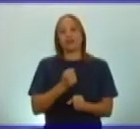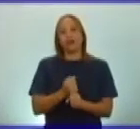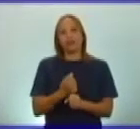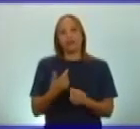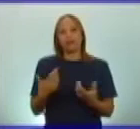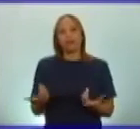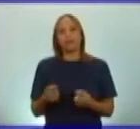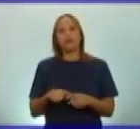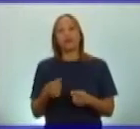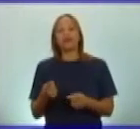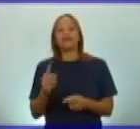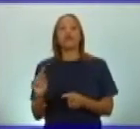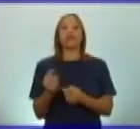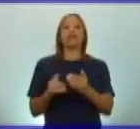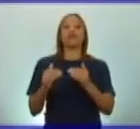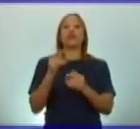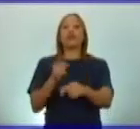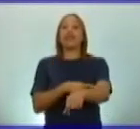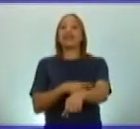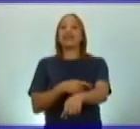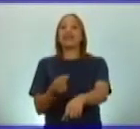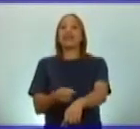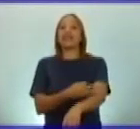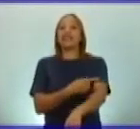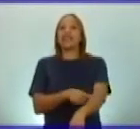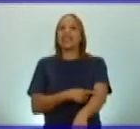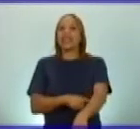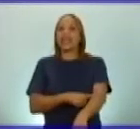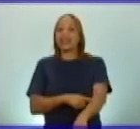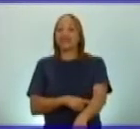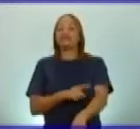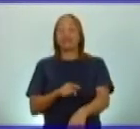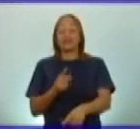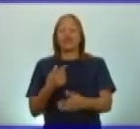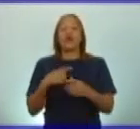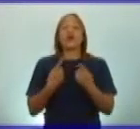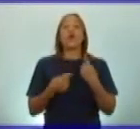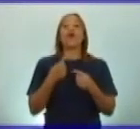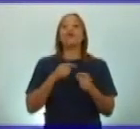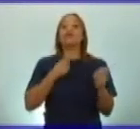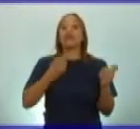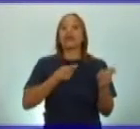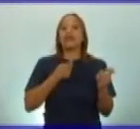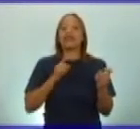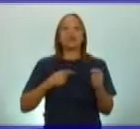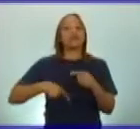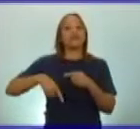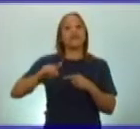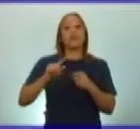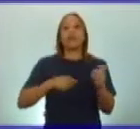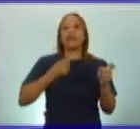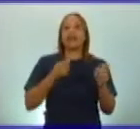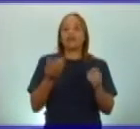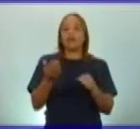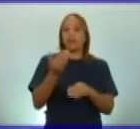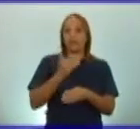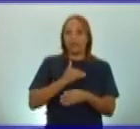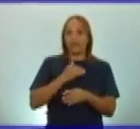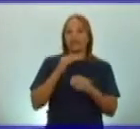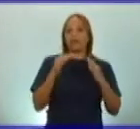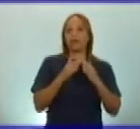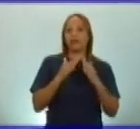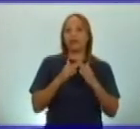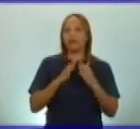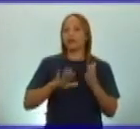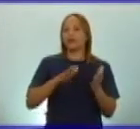la raza negra? ¿Cuántos negros fueron a la guerra y cuando regresaron, pues no, la promesa que se le hizo no fue cumplida? Ustedes lo van a